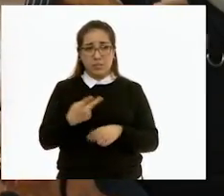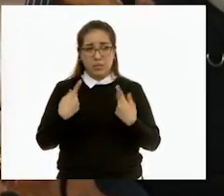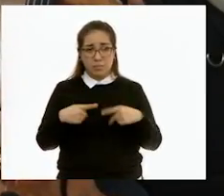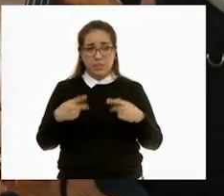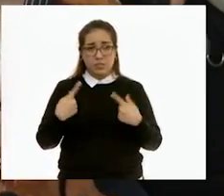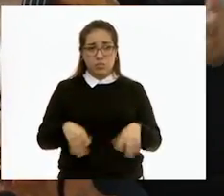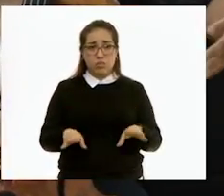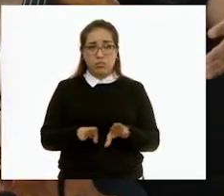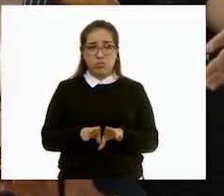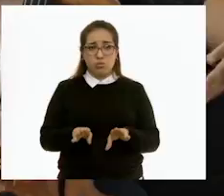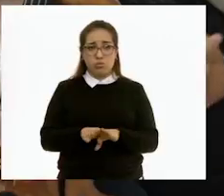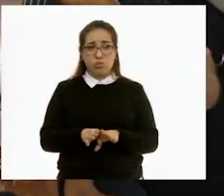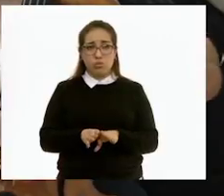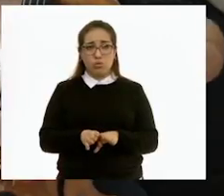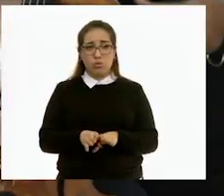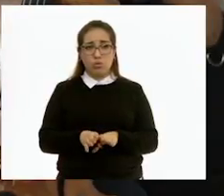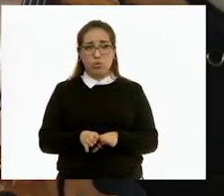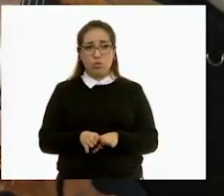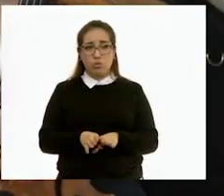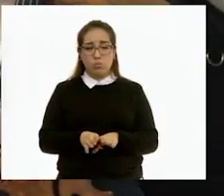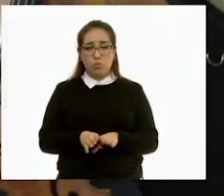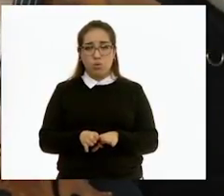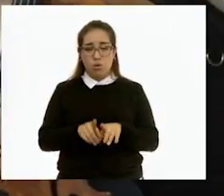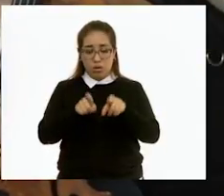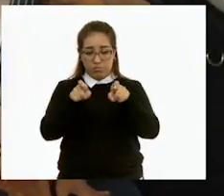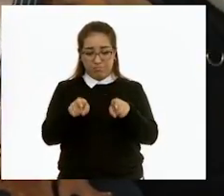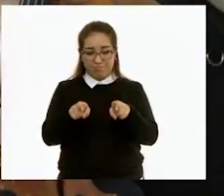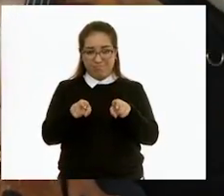ejecutaran con el instrumento entre las piernas.